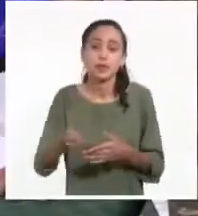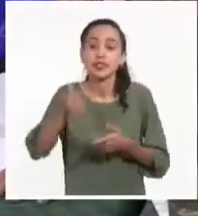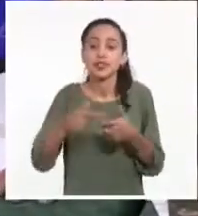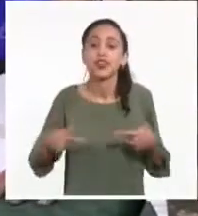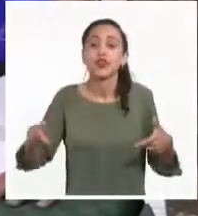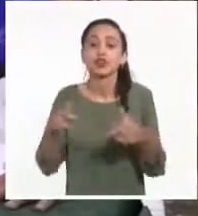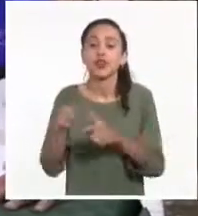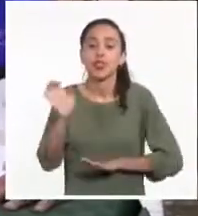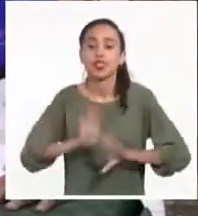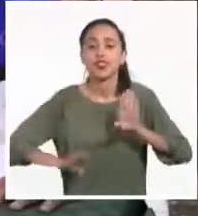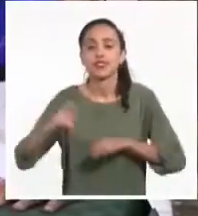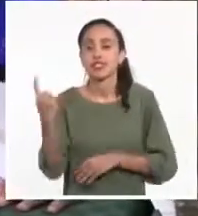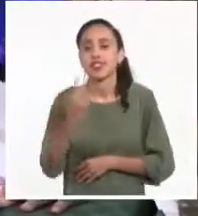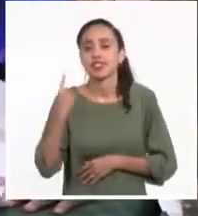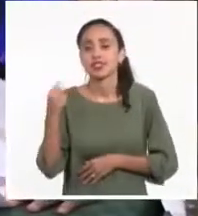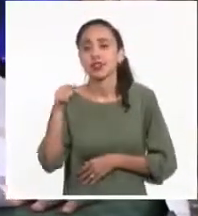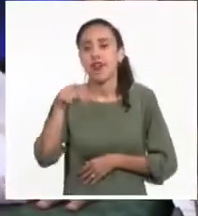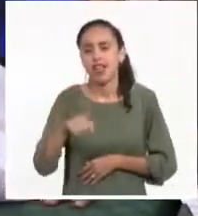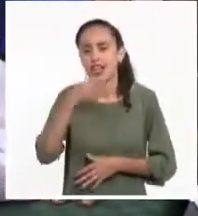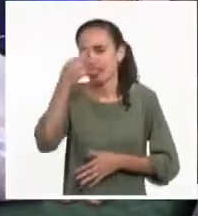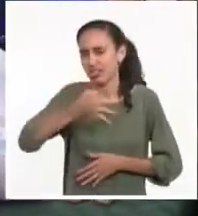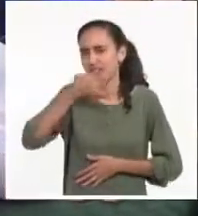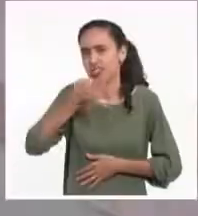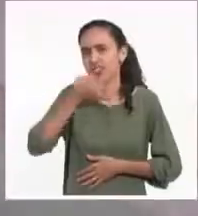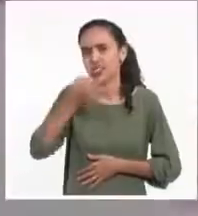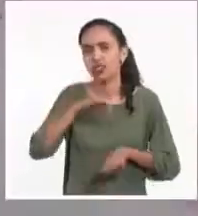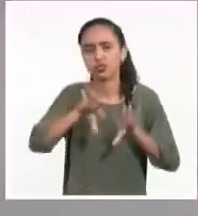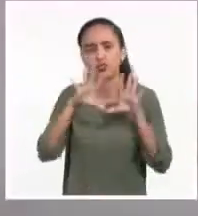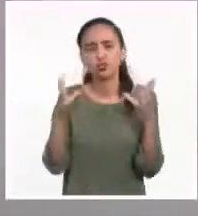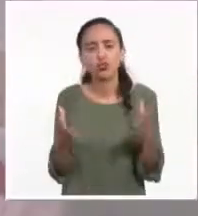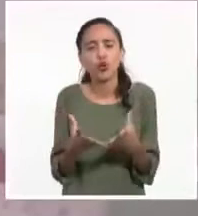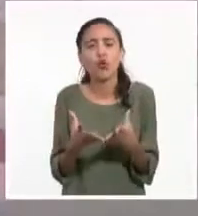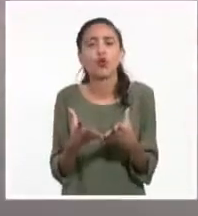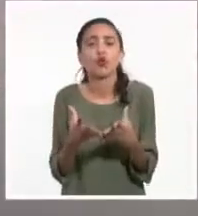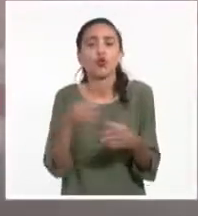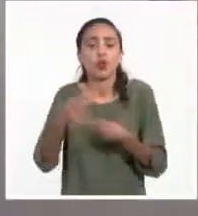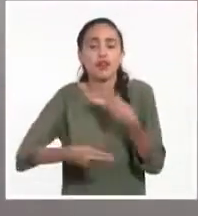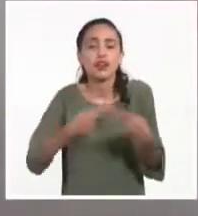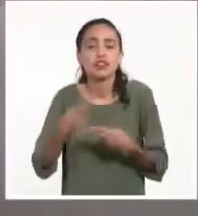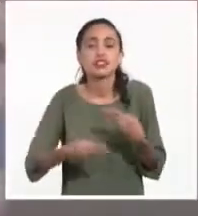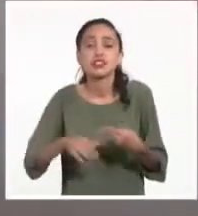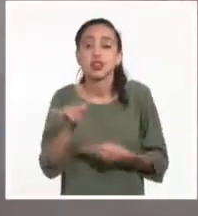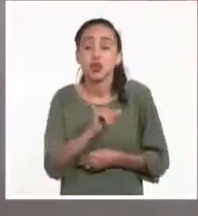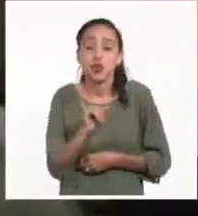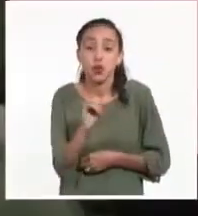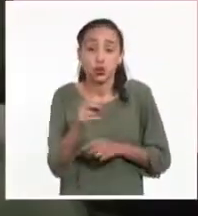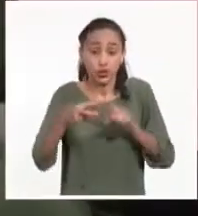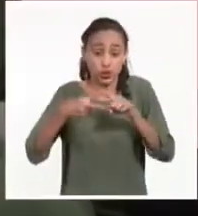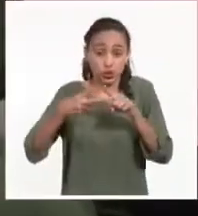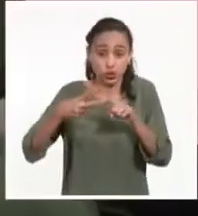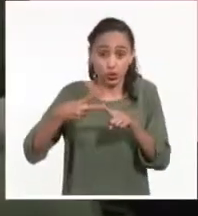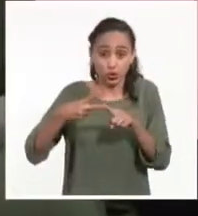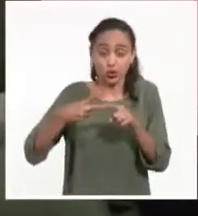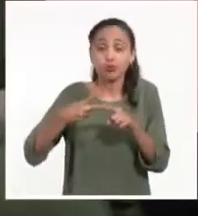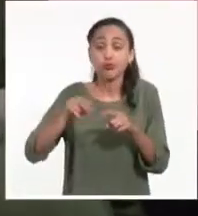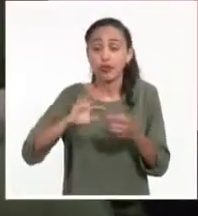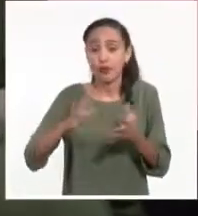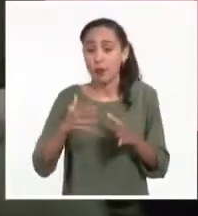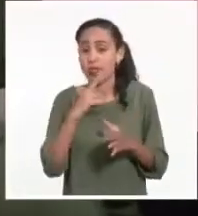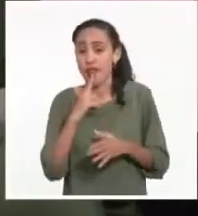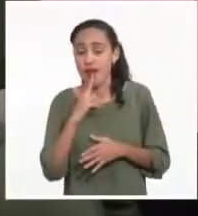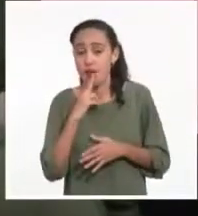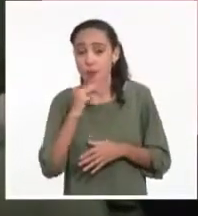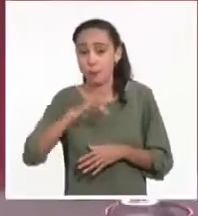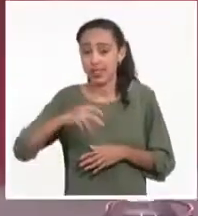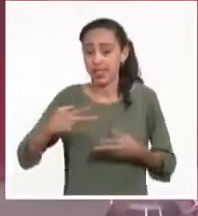Defensa Nacional recibió una explicación de la estrategia para conectar dos de las principales fuentes de abasto en la ciudad de Pinar